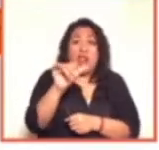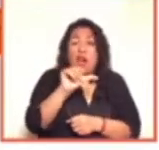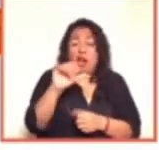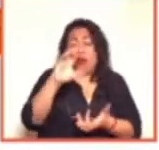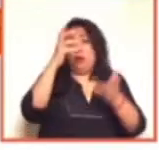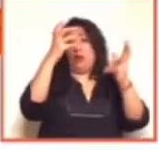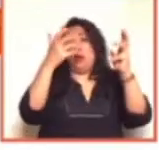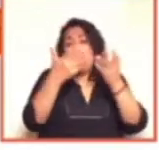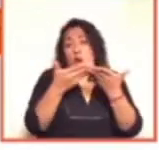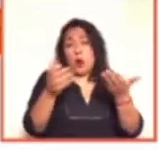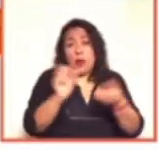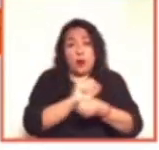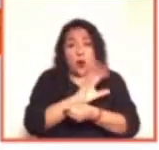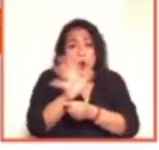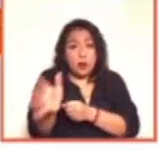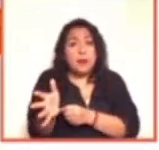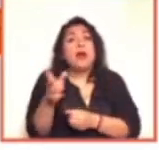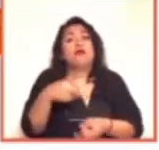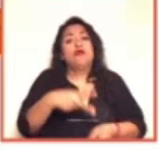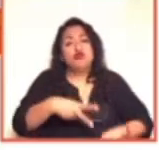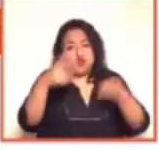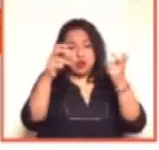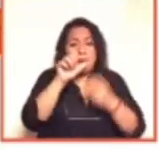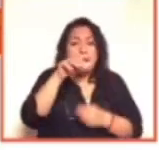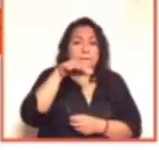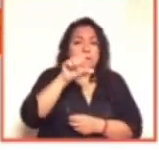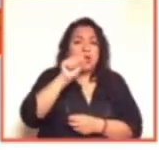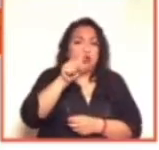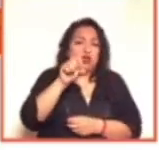pandemia, ha llegado al catálogo de Amazon Prime Video.